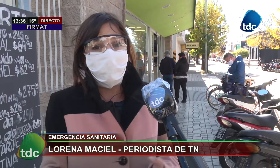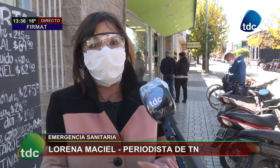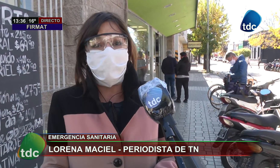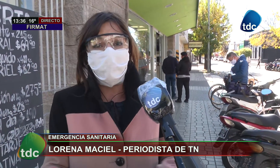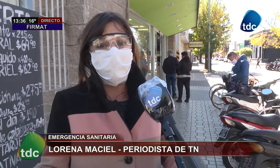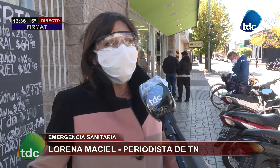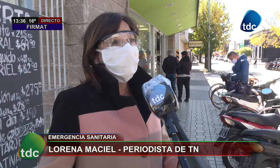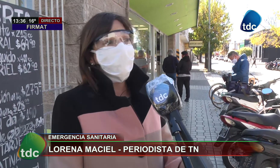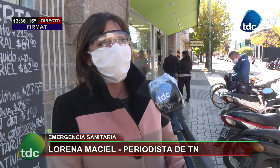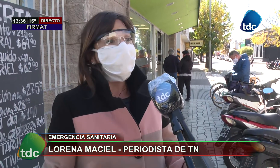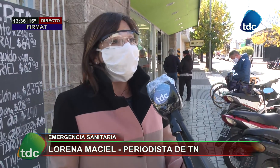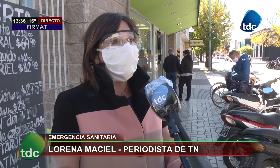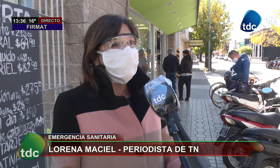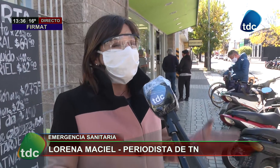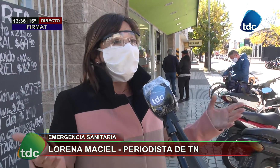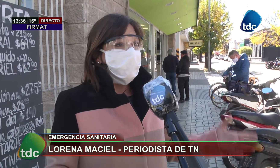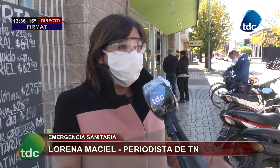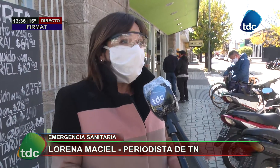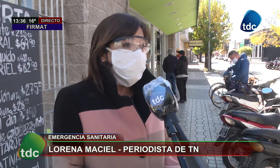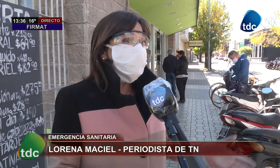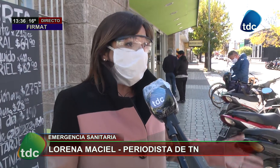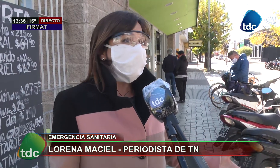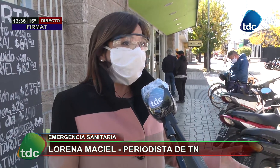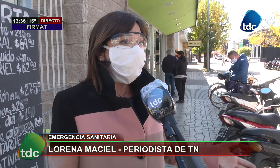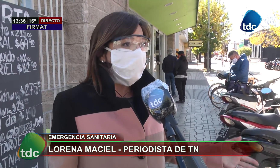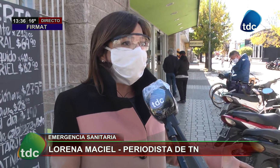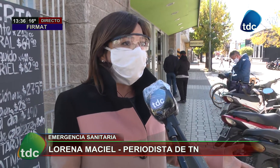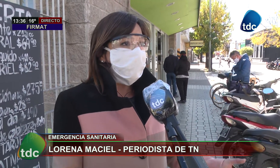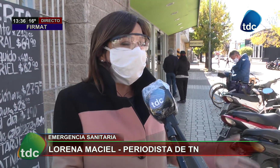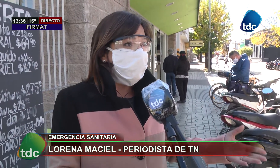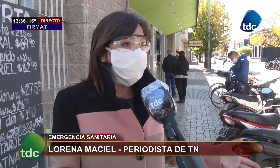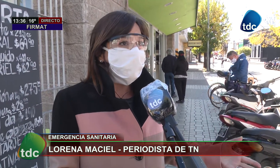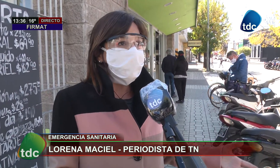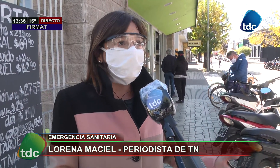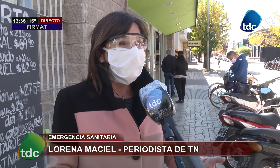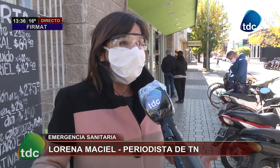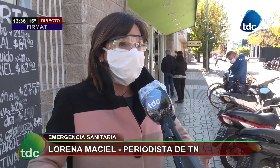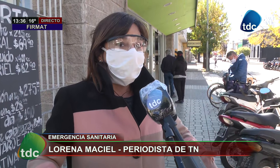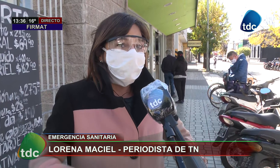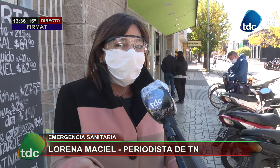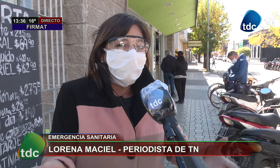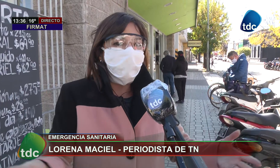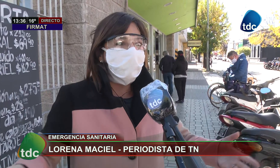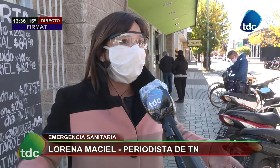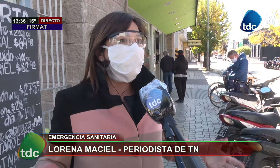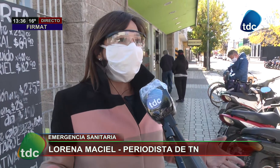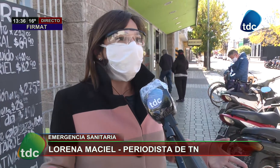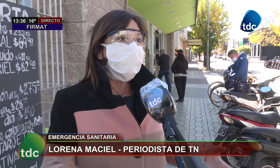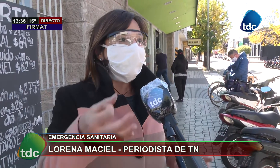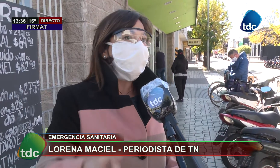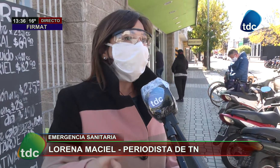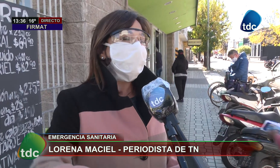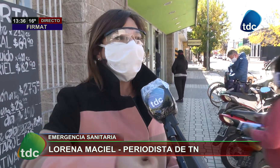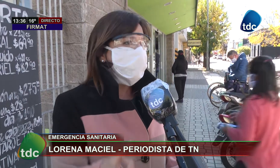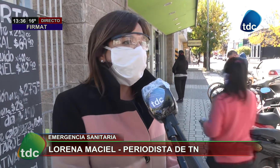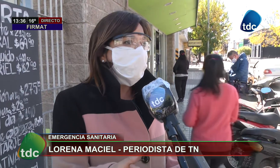Paula Bernini, una colega nuestra que está recorriendo todo el país. ¿Por qué? Porque somos un canal federal también que nos interesa poder mostrar no